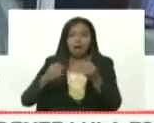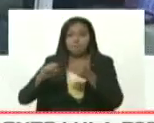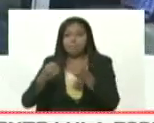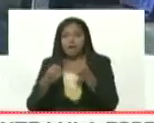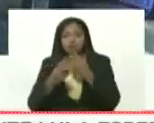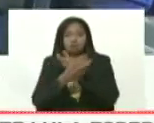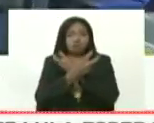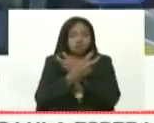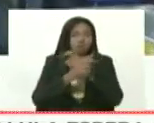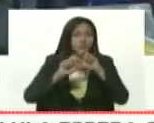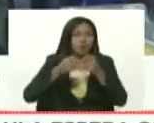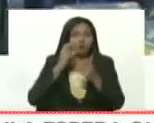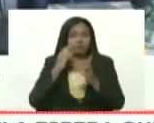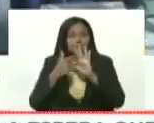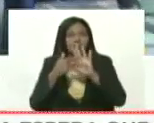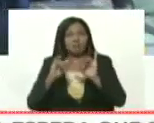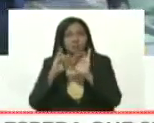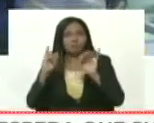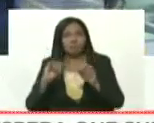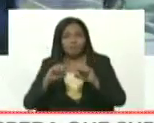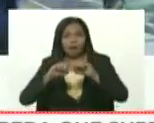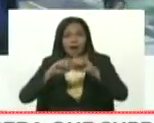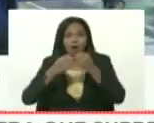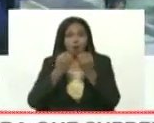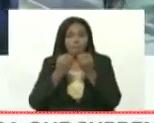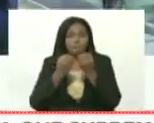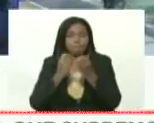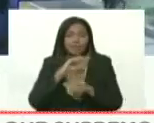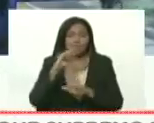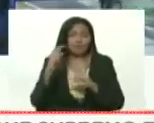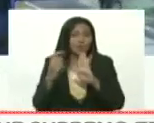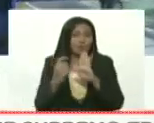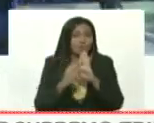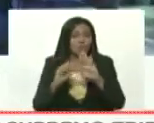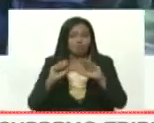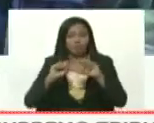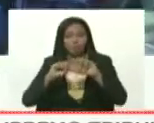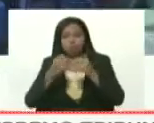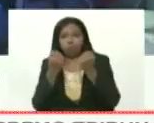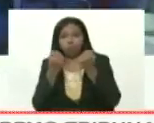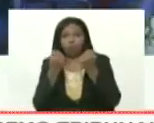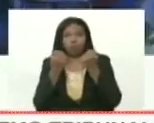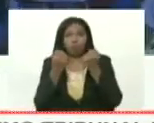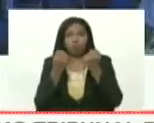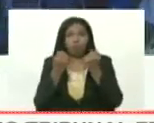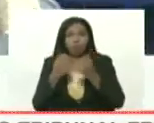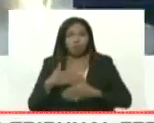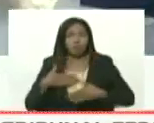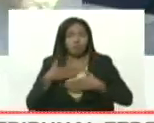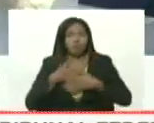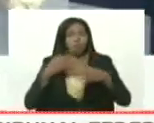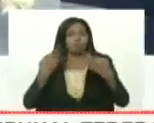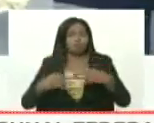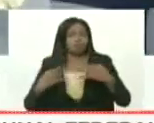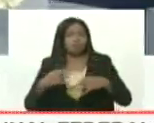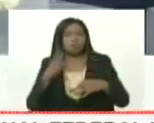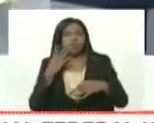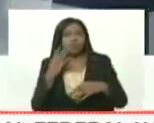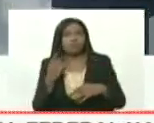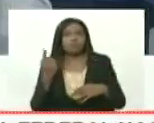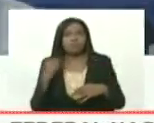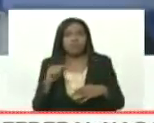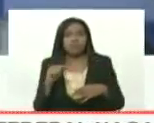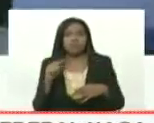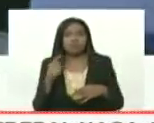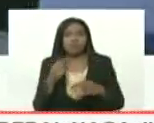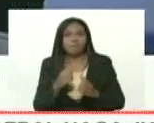rompe, como aparece acá. Se rompe completamente el hueso. Se rompe, exactamente, en condiciones normales, lo que pasa es que tengo, si